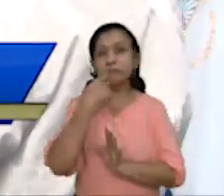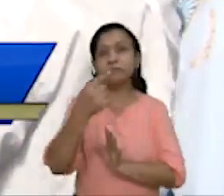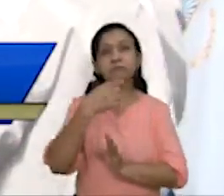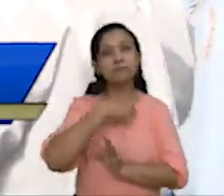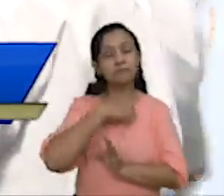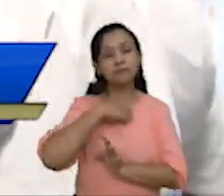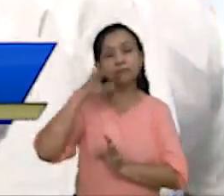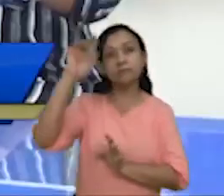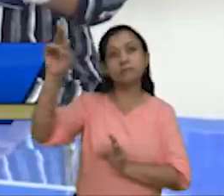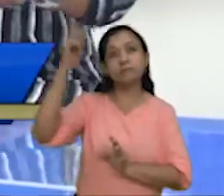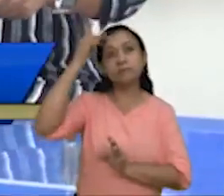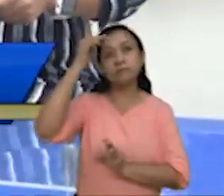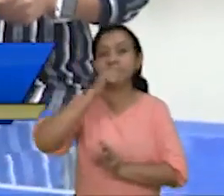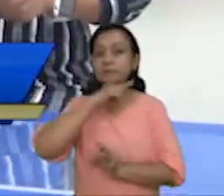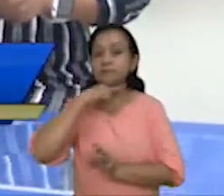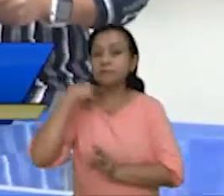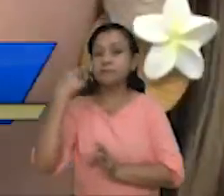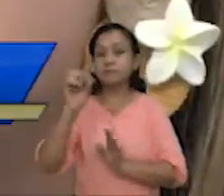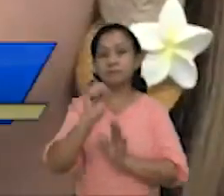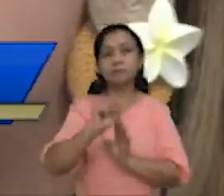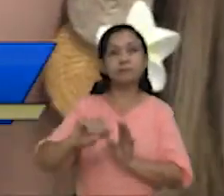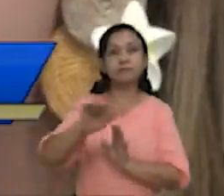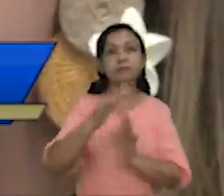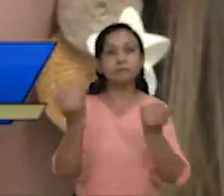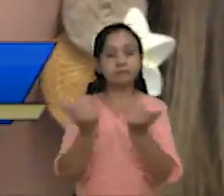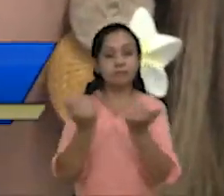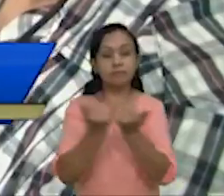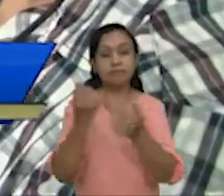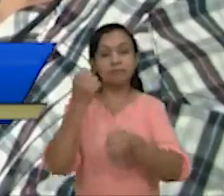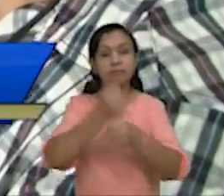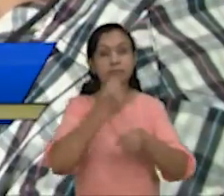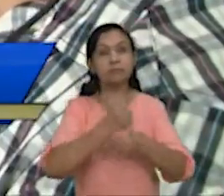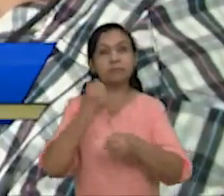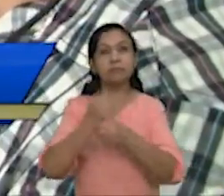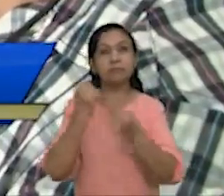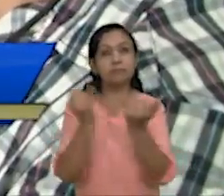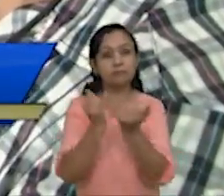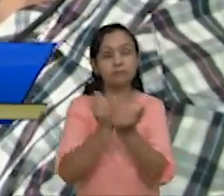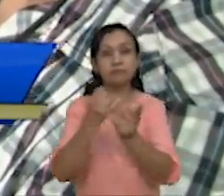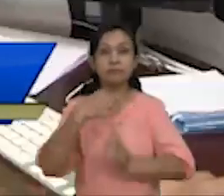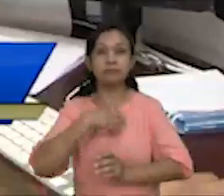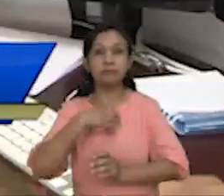posición política ante la realidad social. Entonces hay un linchamiento a esa postura que vos tenés,